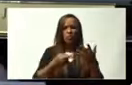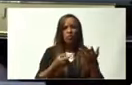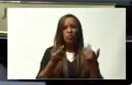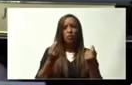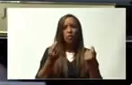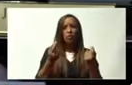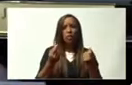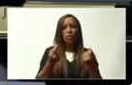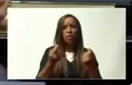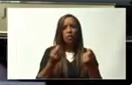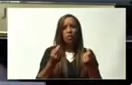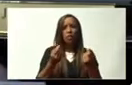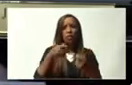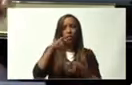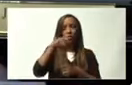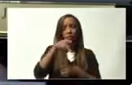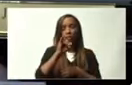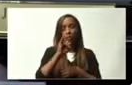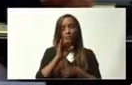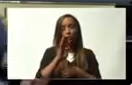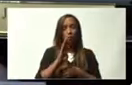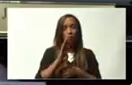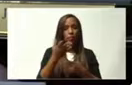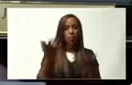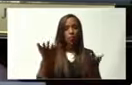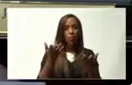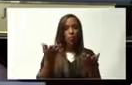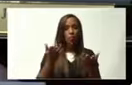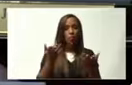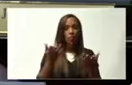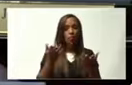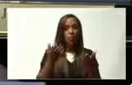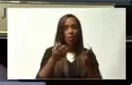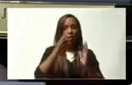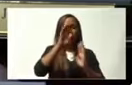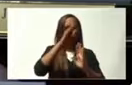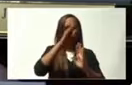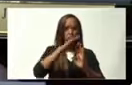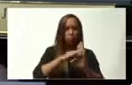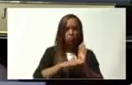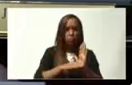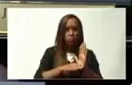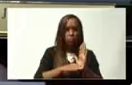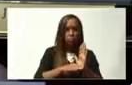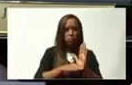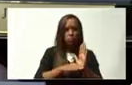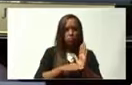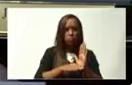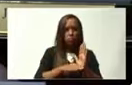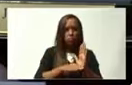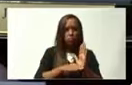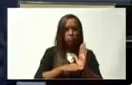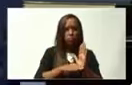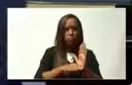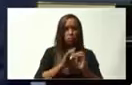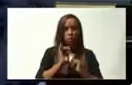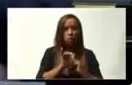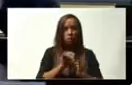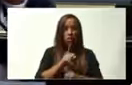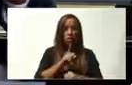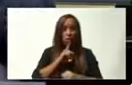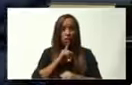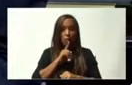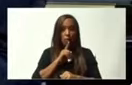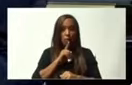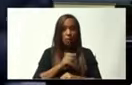que ellos han bajado el nivel de préstamo en comparación con el Producto Interno Bruto. ¿Usted dice que sí, Paulino? Él lo confirma, Paulino,